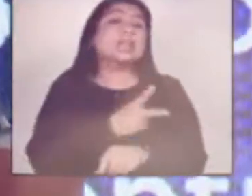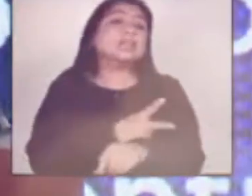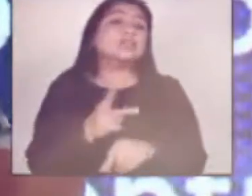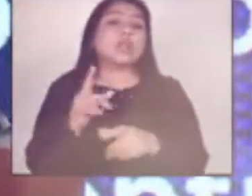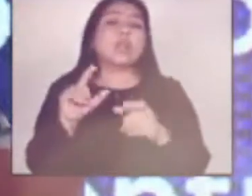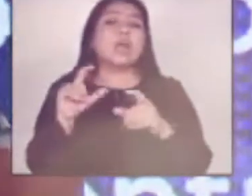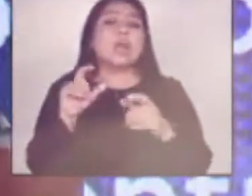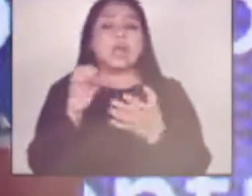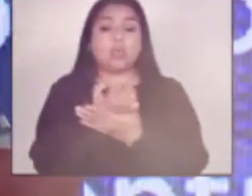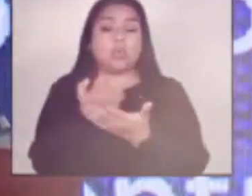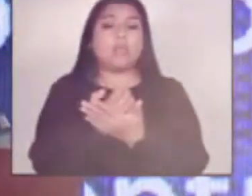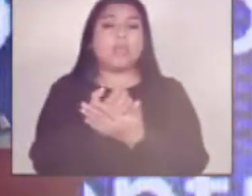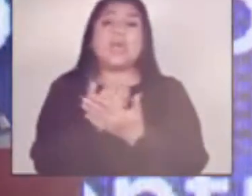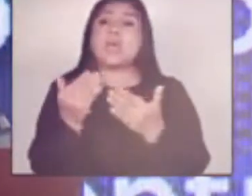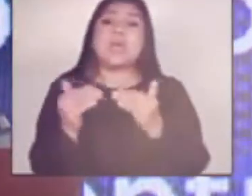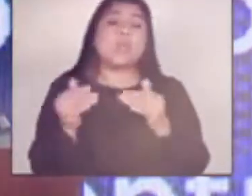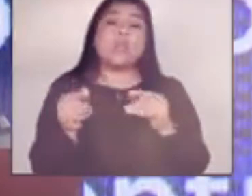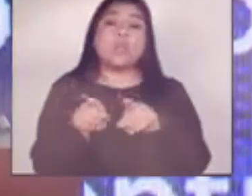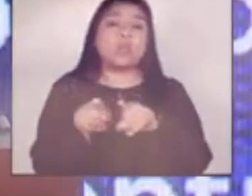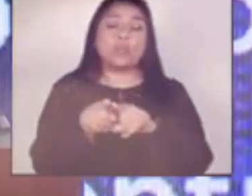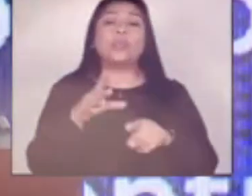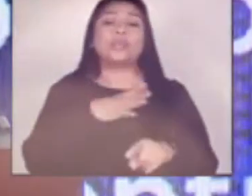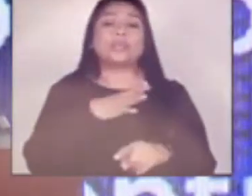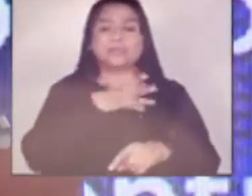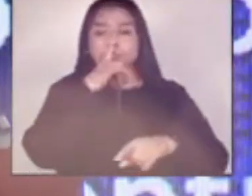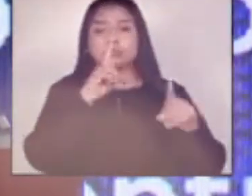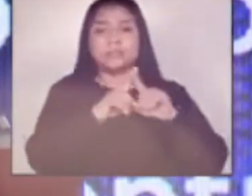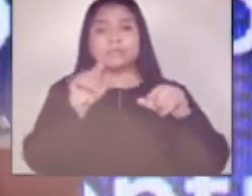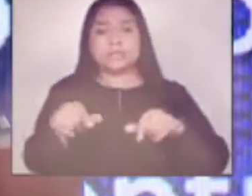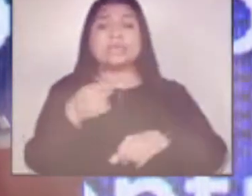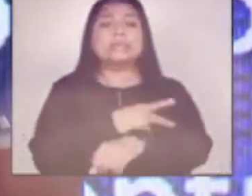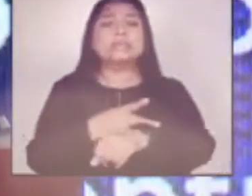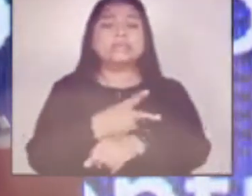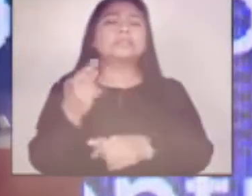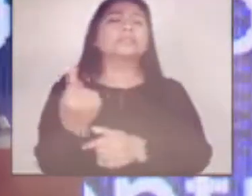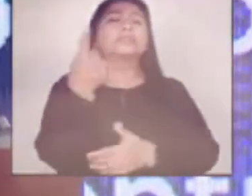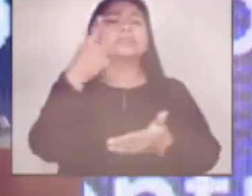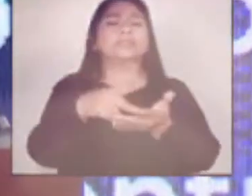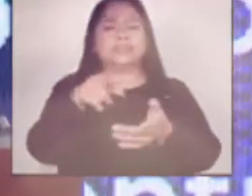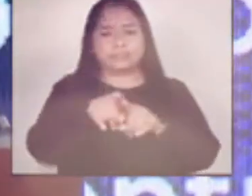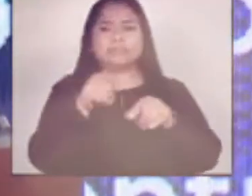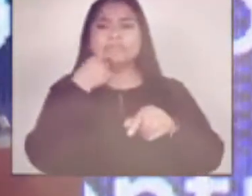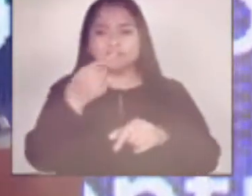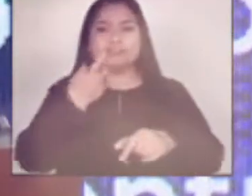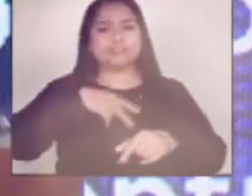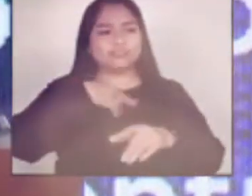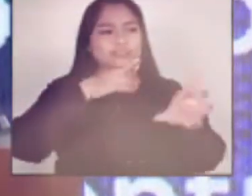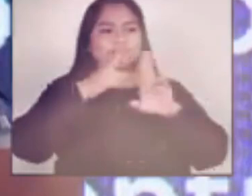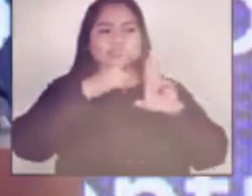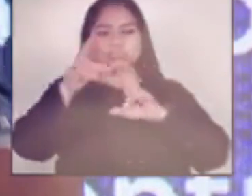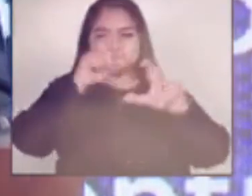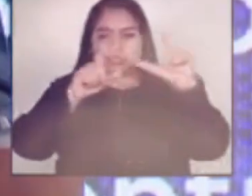tenemos y que sin duda alguna marca un hito en nuestras relaciones comerciales. La firma de este